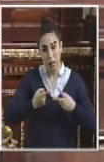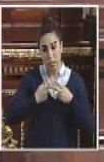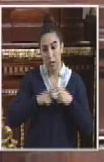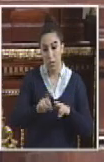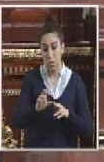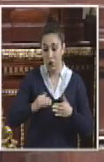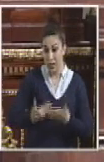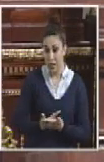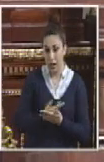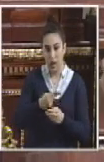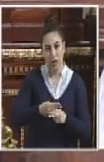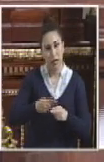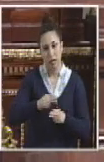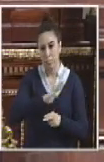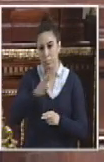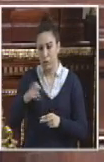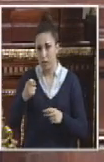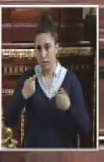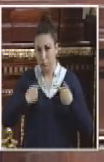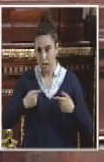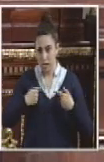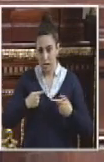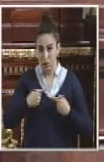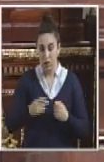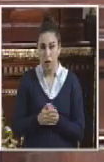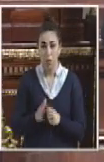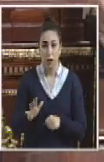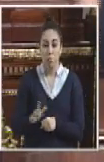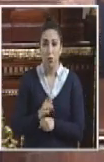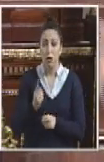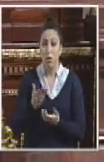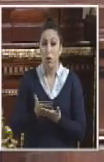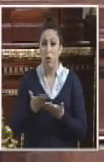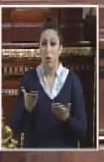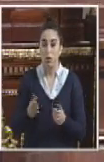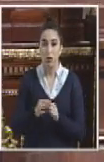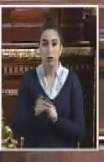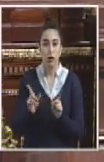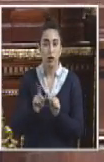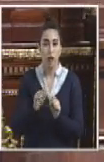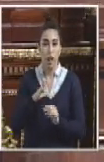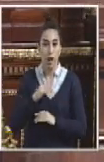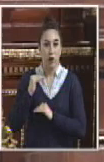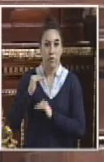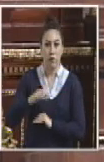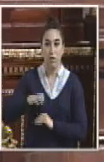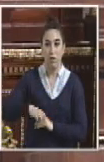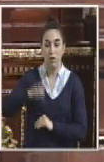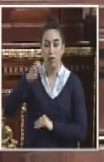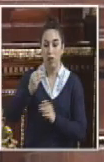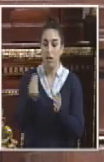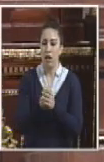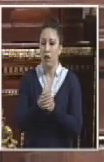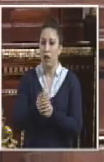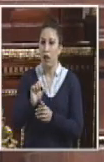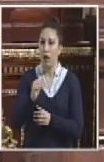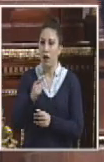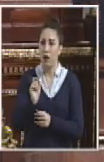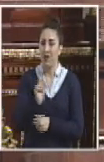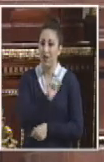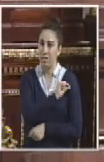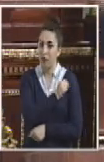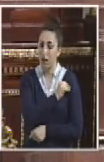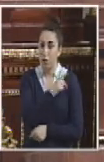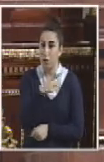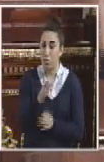muerte. Esto es porque actualmente solamente se establecen en rangos de edad algún tipo de vacunación y la verdad es que toda